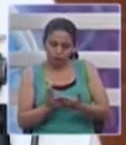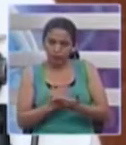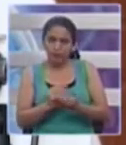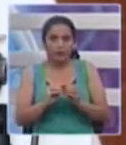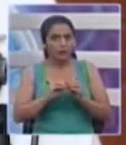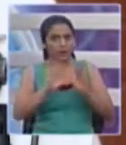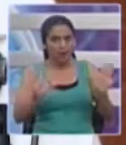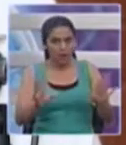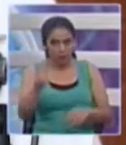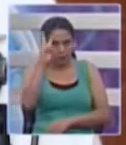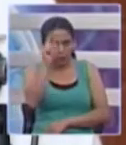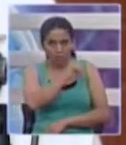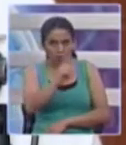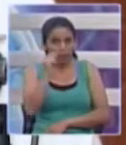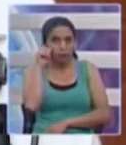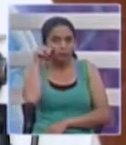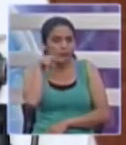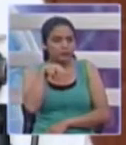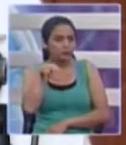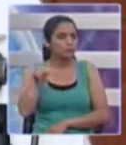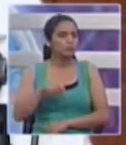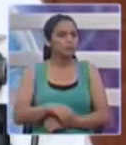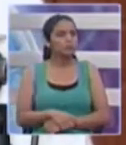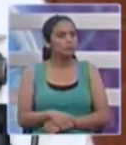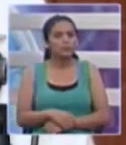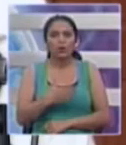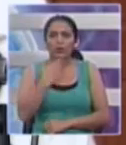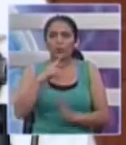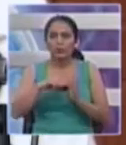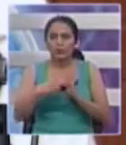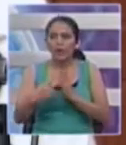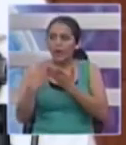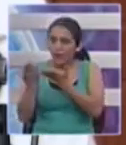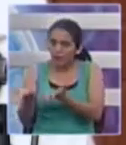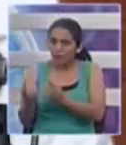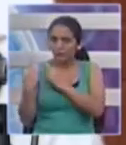de los elementos tecnológicos. Yelena Perlaza, Telerama Noticias.